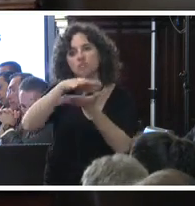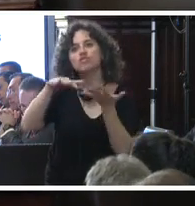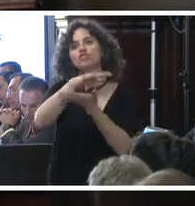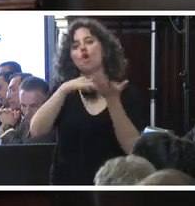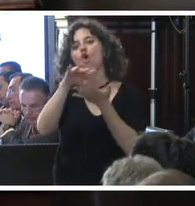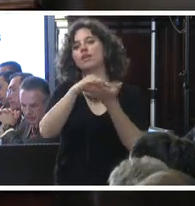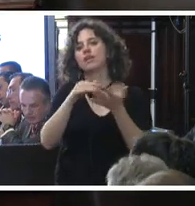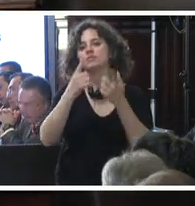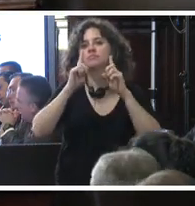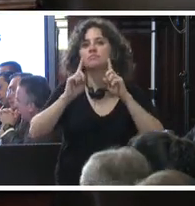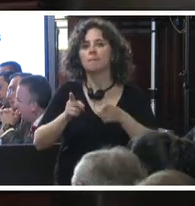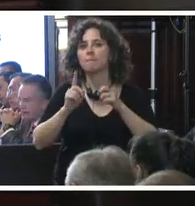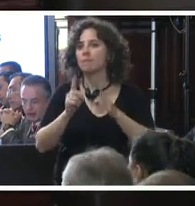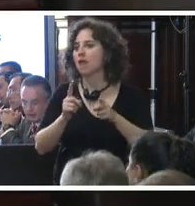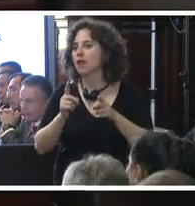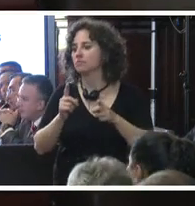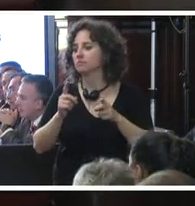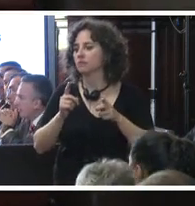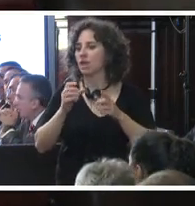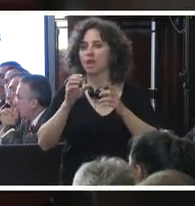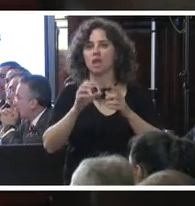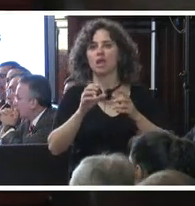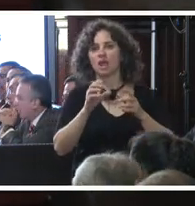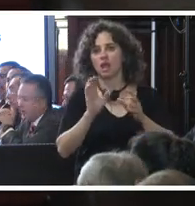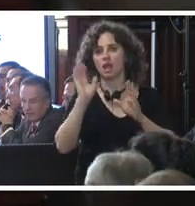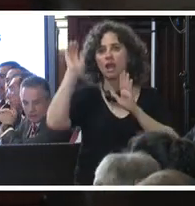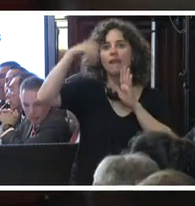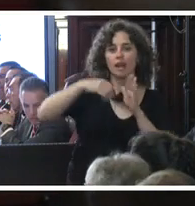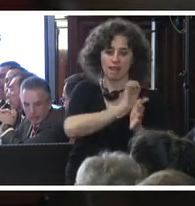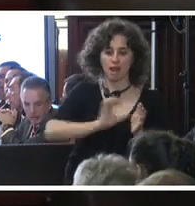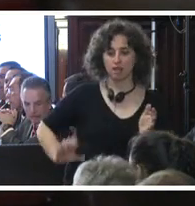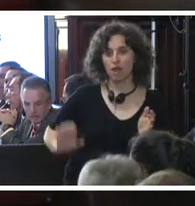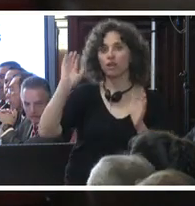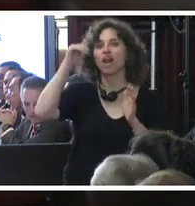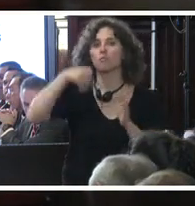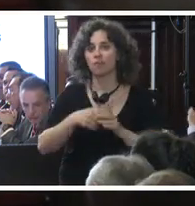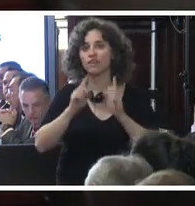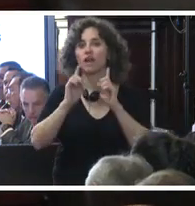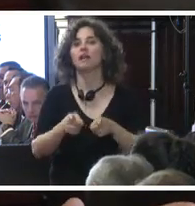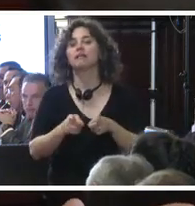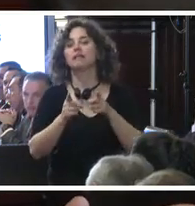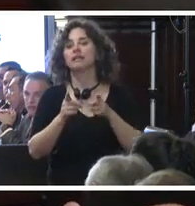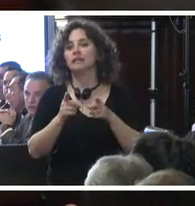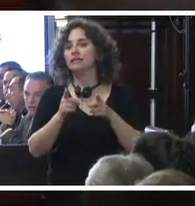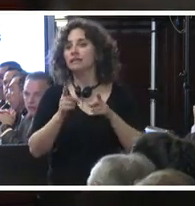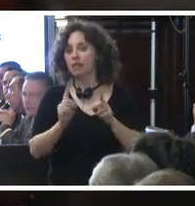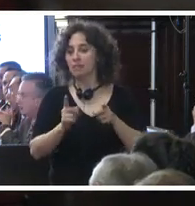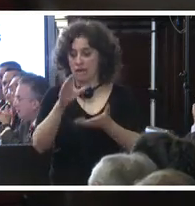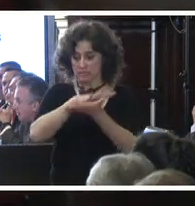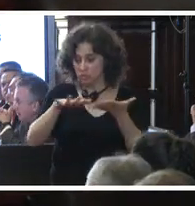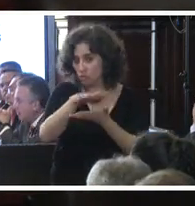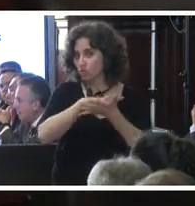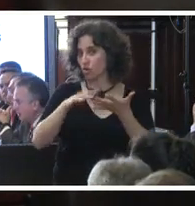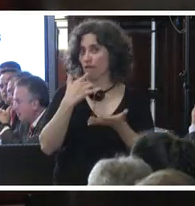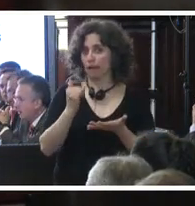Procuraduría del Estado y otros tantos también en la Procuraduría General de la República. Y en estos casos, es